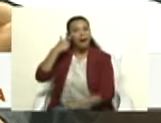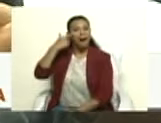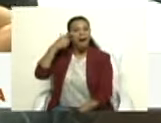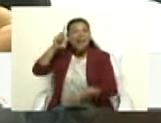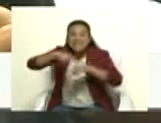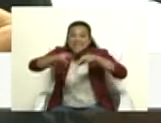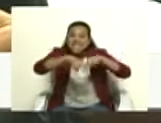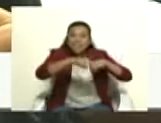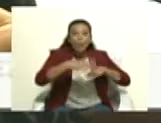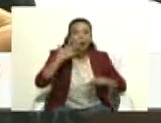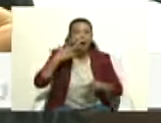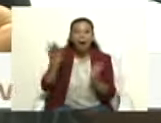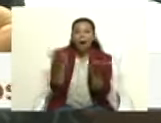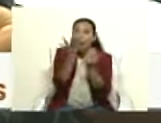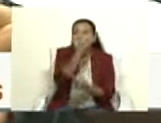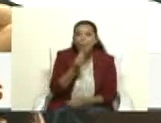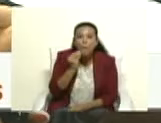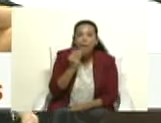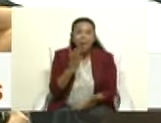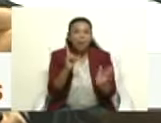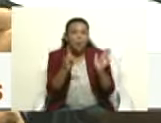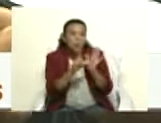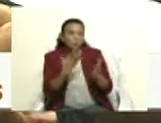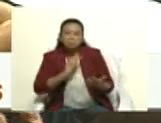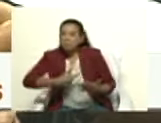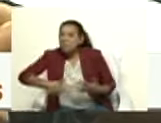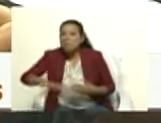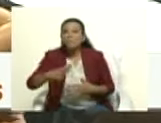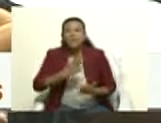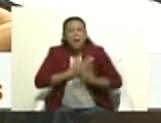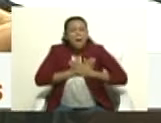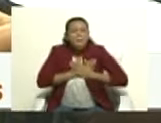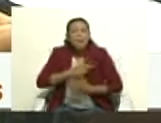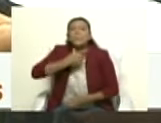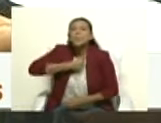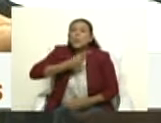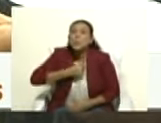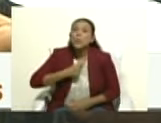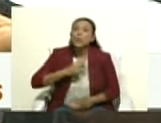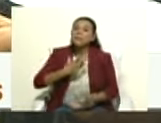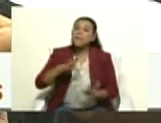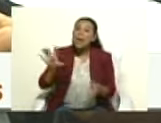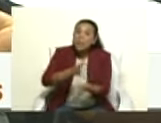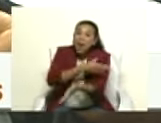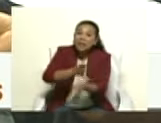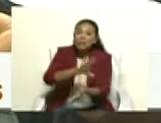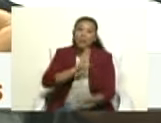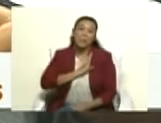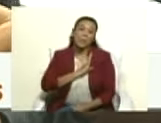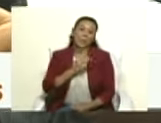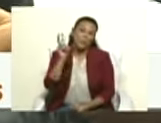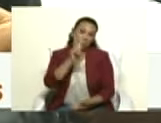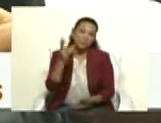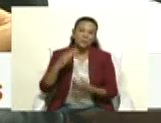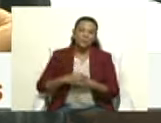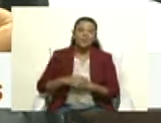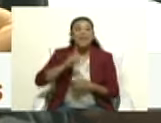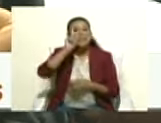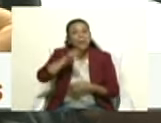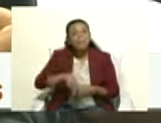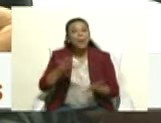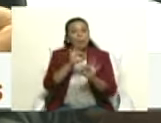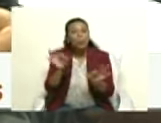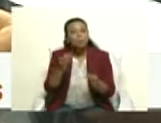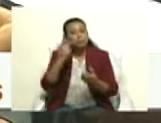cada uno de los planteles venezolanos curiosidad, ese amor, ese gusto, esa inclinación por lo nuestro y que va a ser